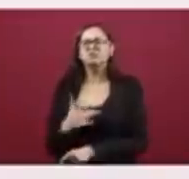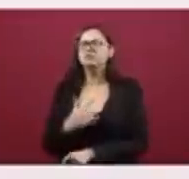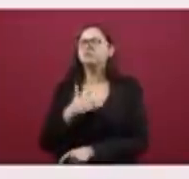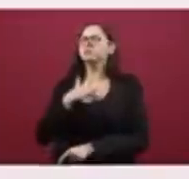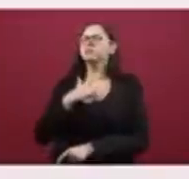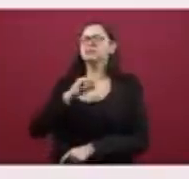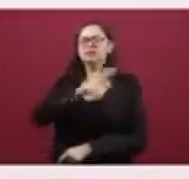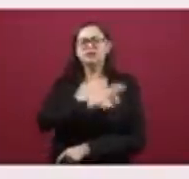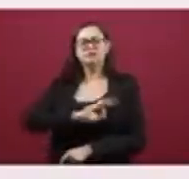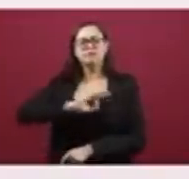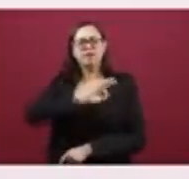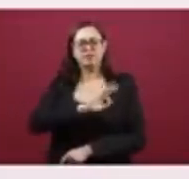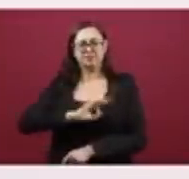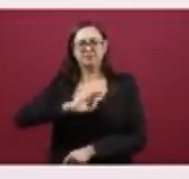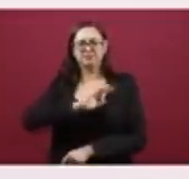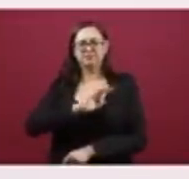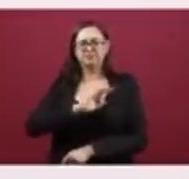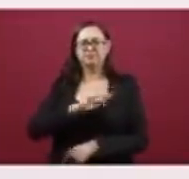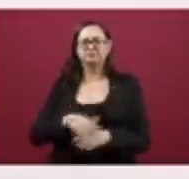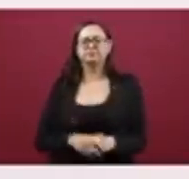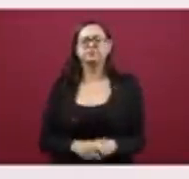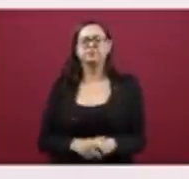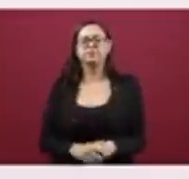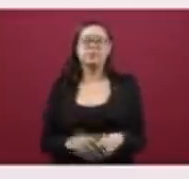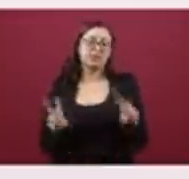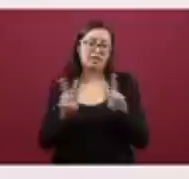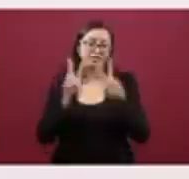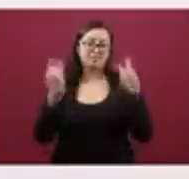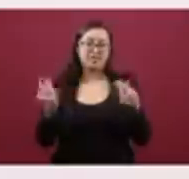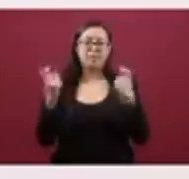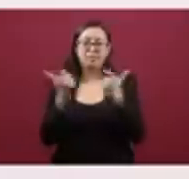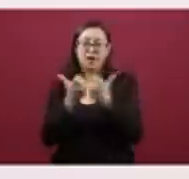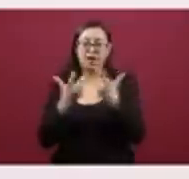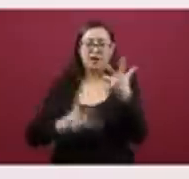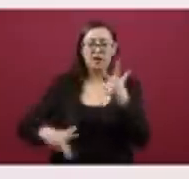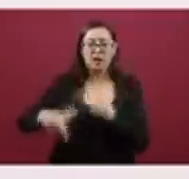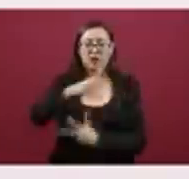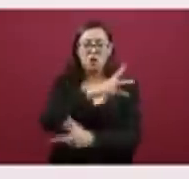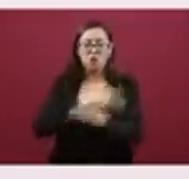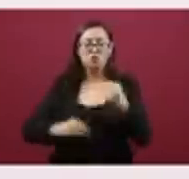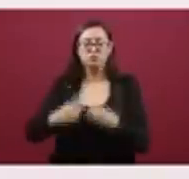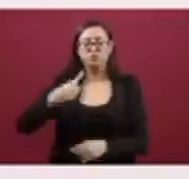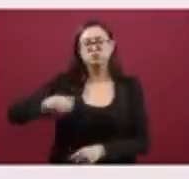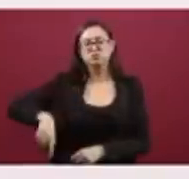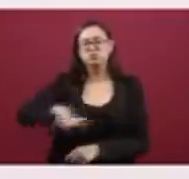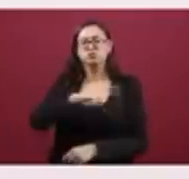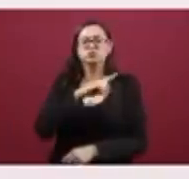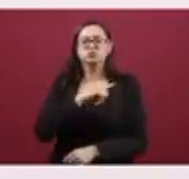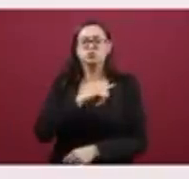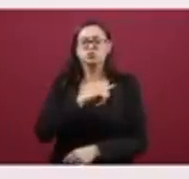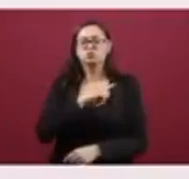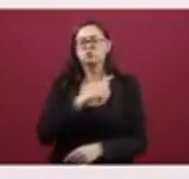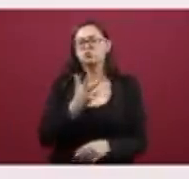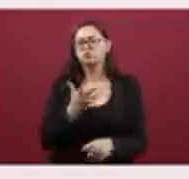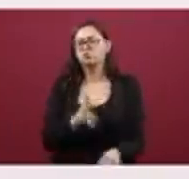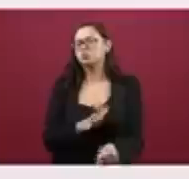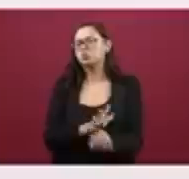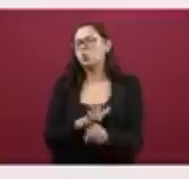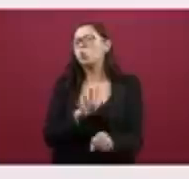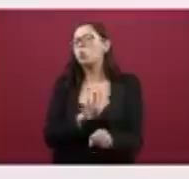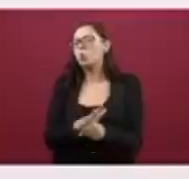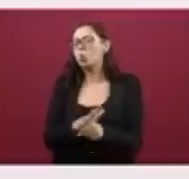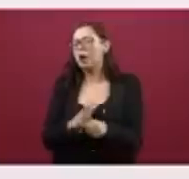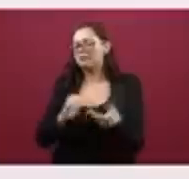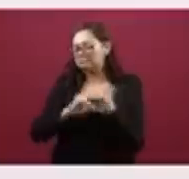en materia económica estamos aplicando la fórmula y acabar con la corrupción